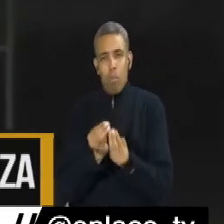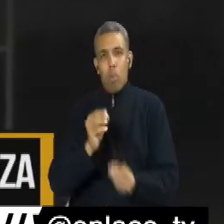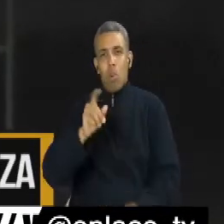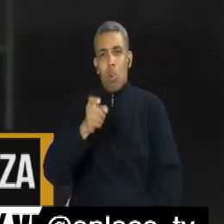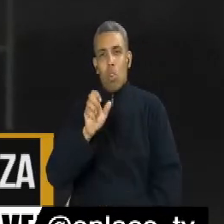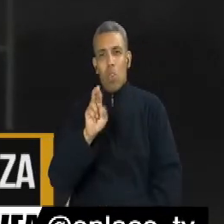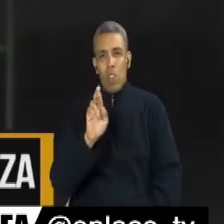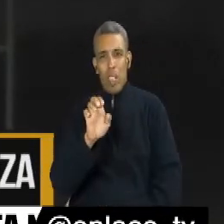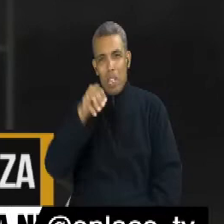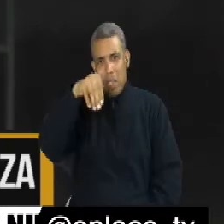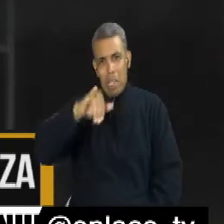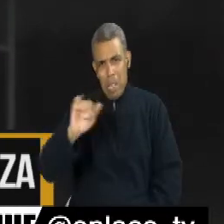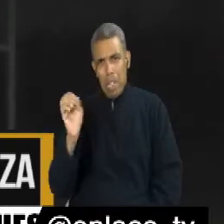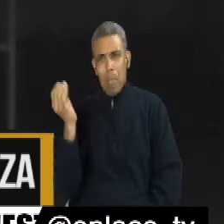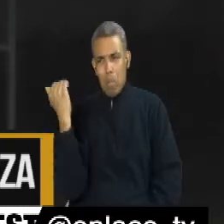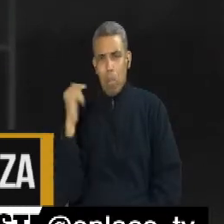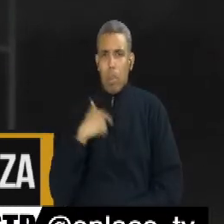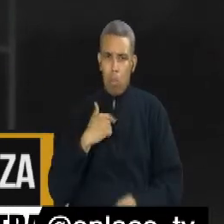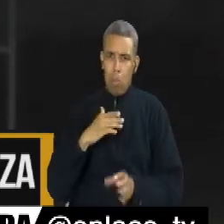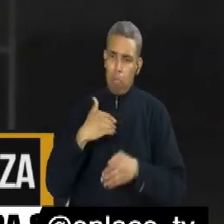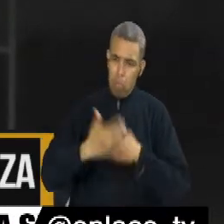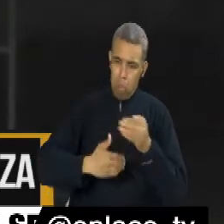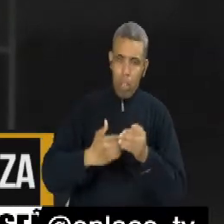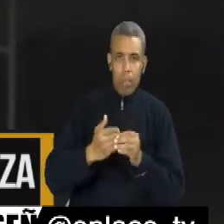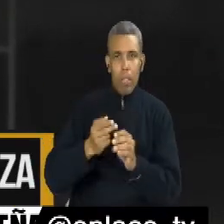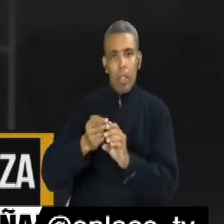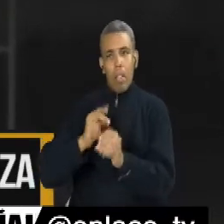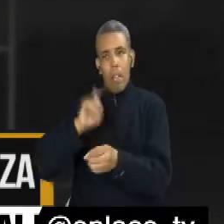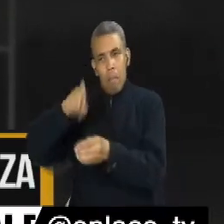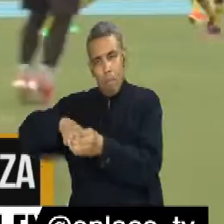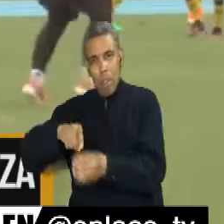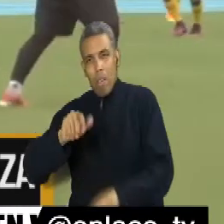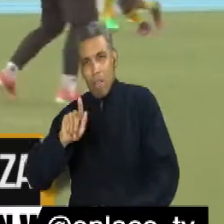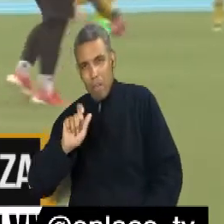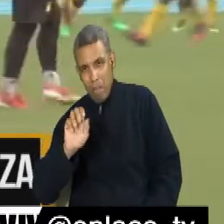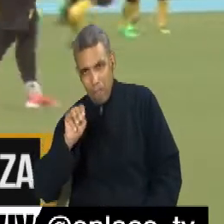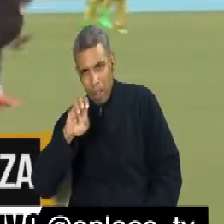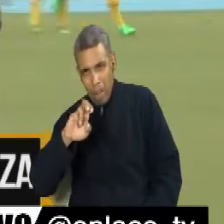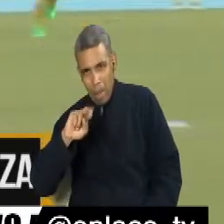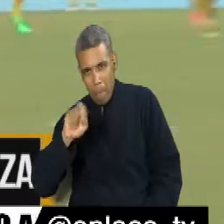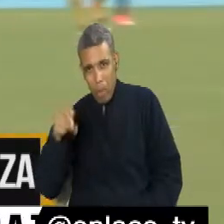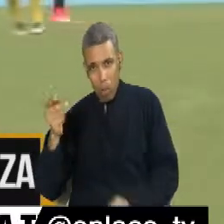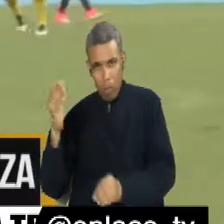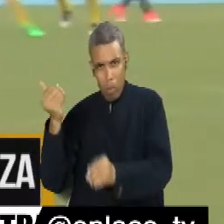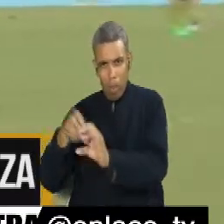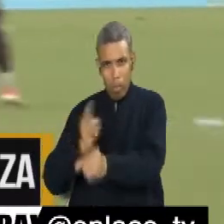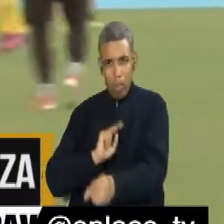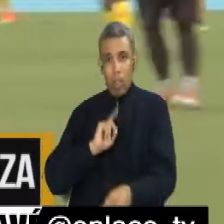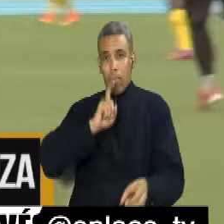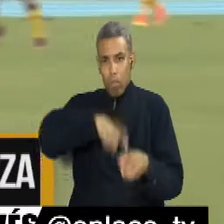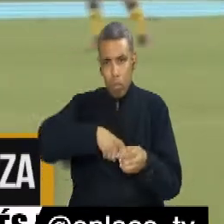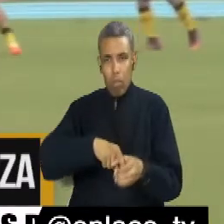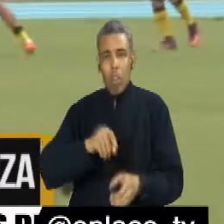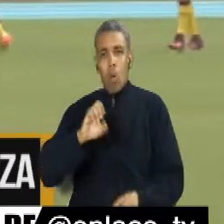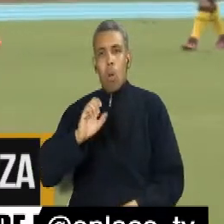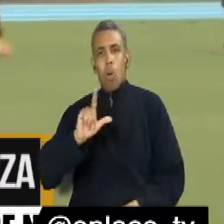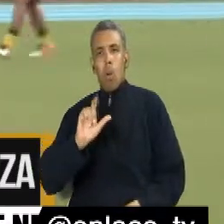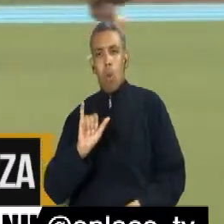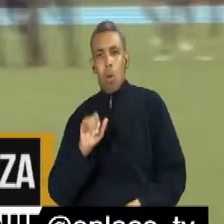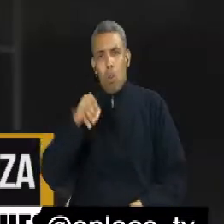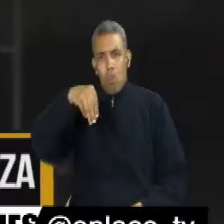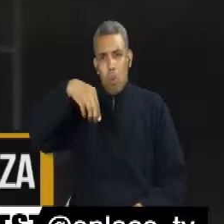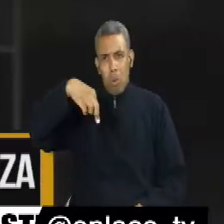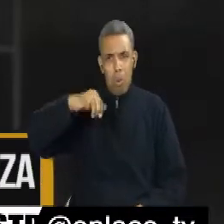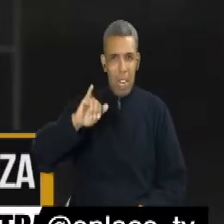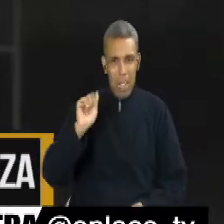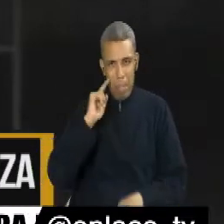debutar, después fue el Flamengo, después fue el Olimpia, Capiatá y por último General Díaz y último Martín Ledesma. Y la verdad que es una formación